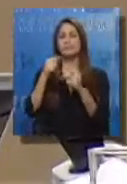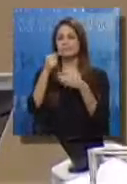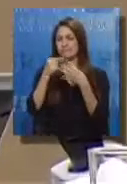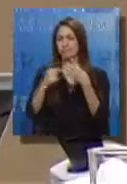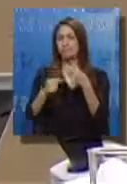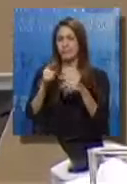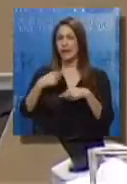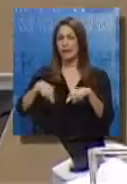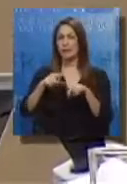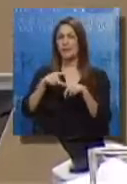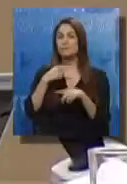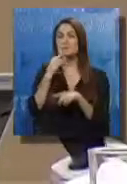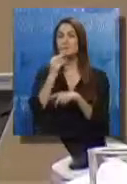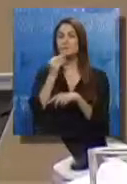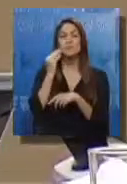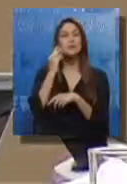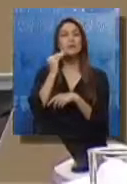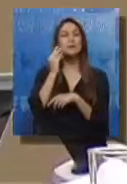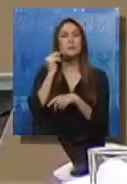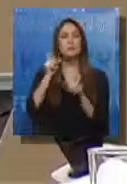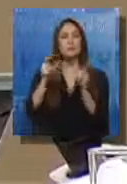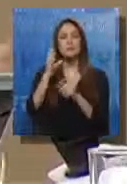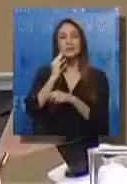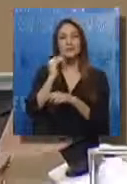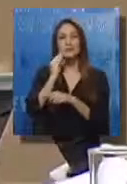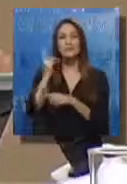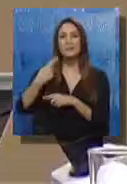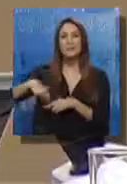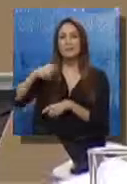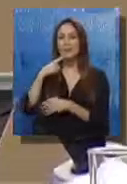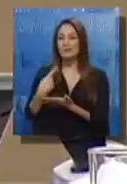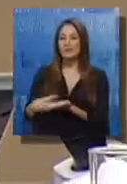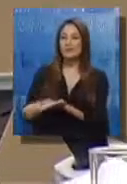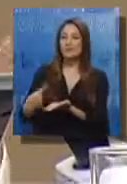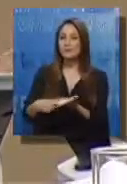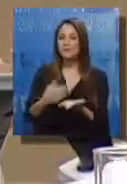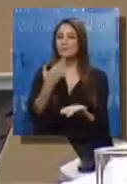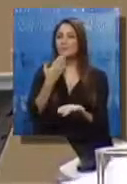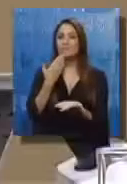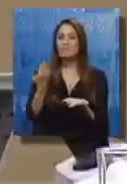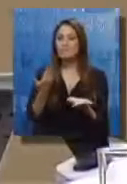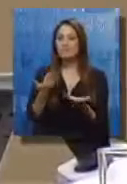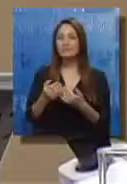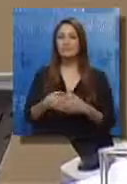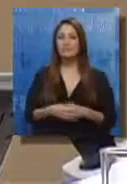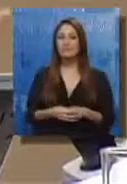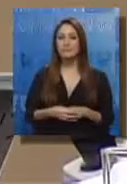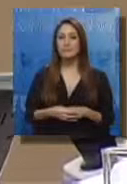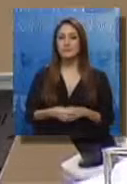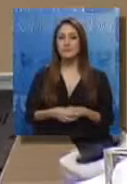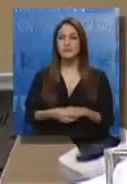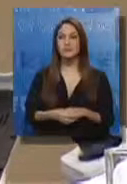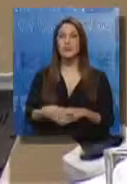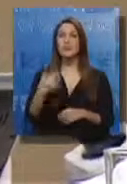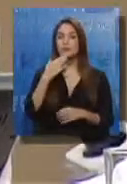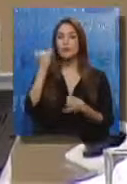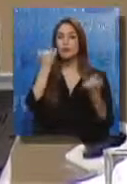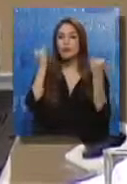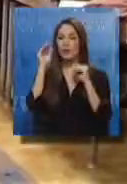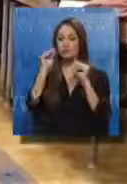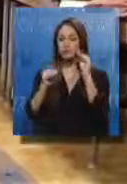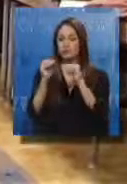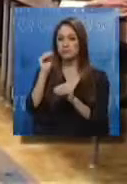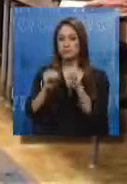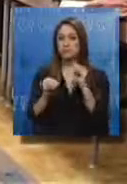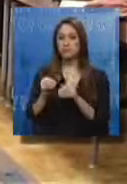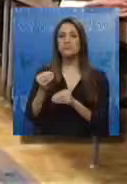45 expertos internacionales que estuvieron acompañando a los distintos equipos nacionales que levantaron toda esta información.